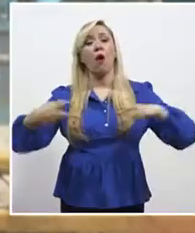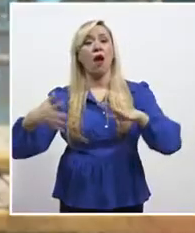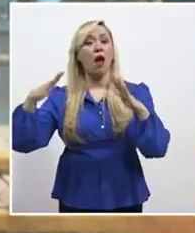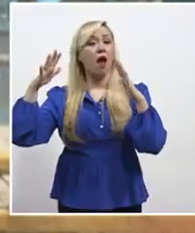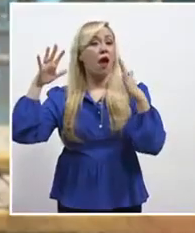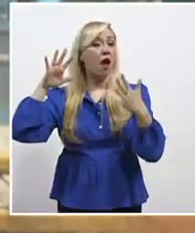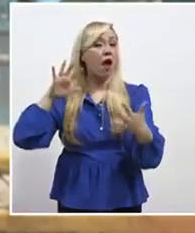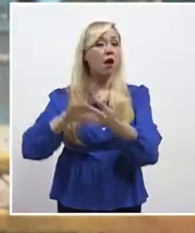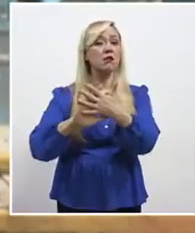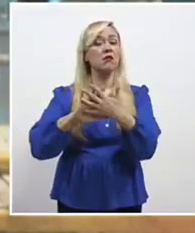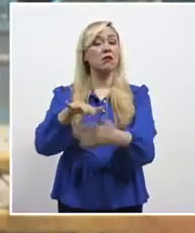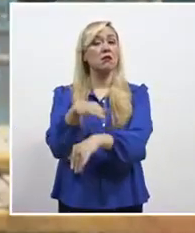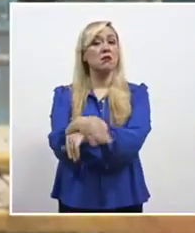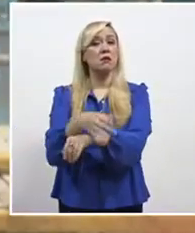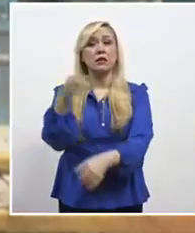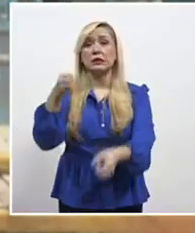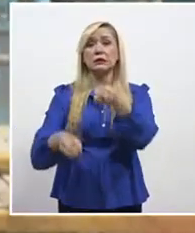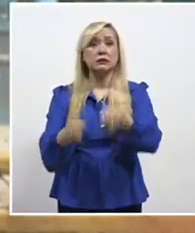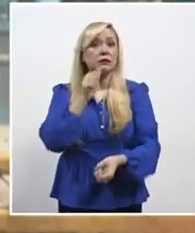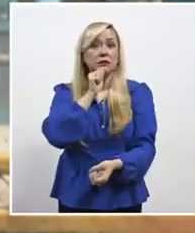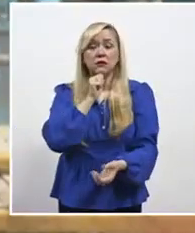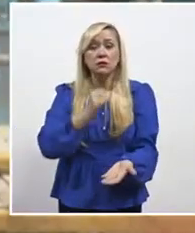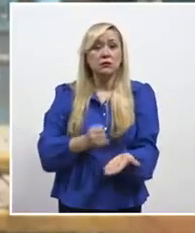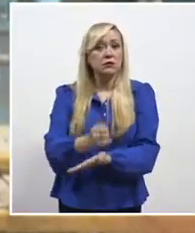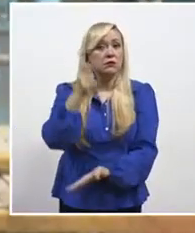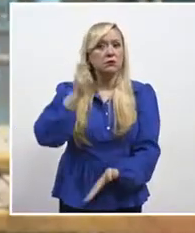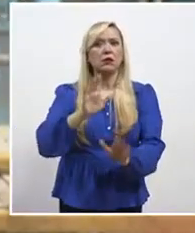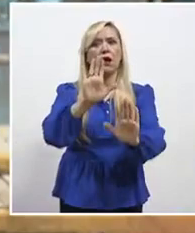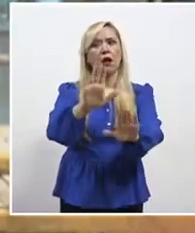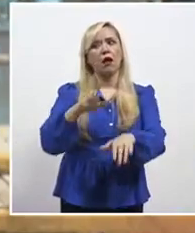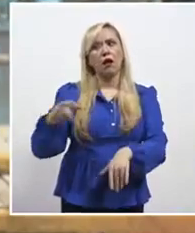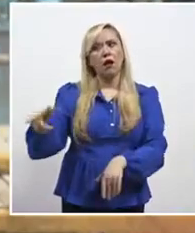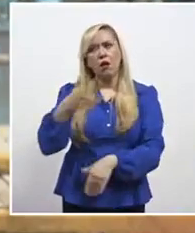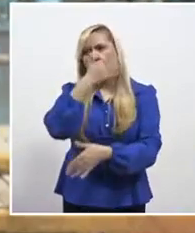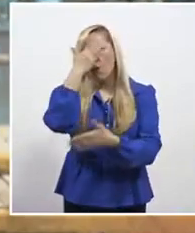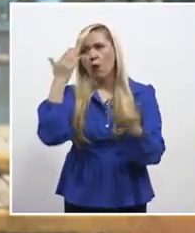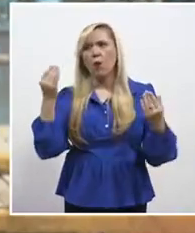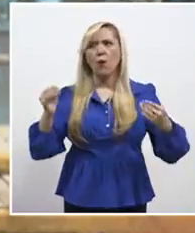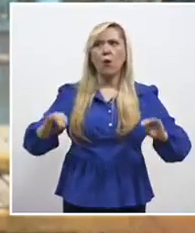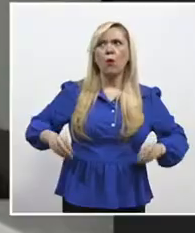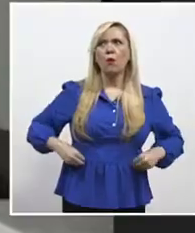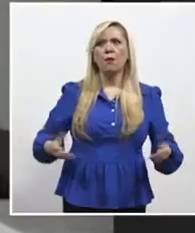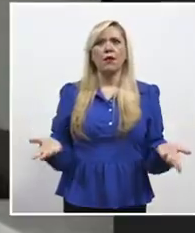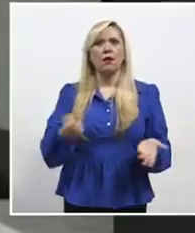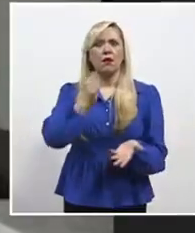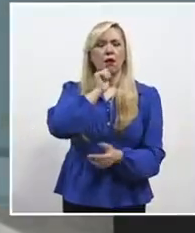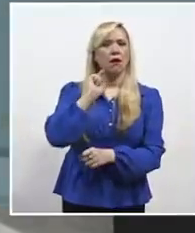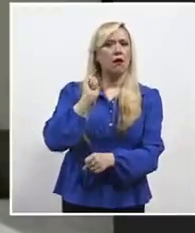violatorias de los derechos de libertad, presunción de inocencia y de igualdad y no discriminación.